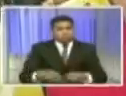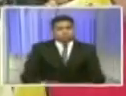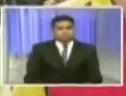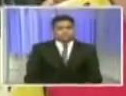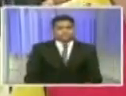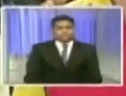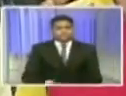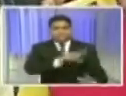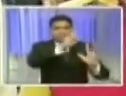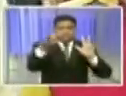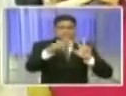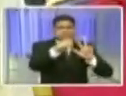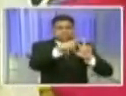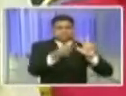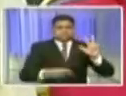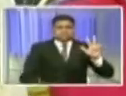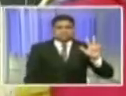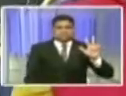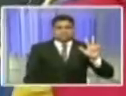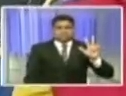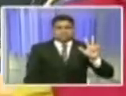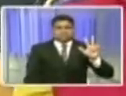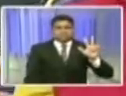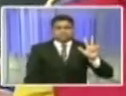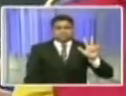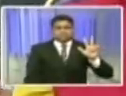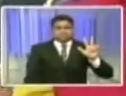En tercer lugar,